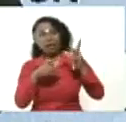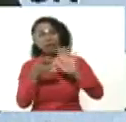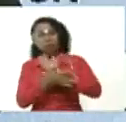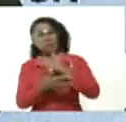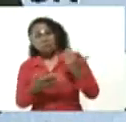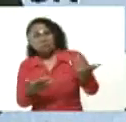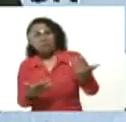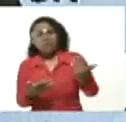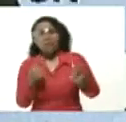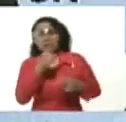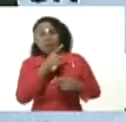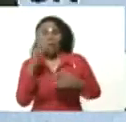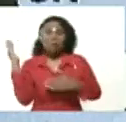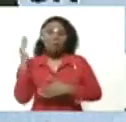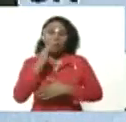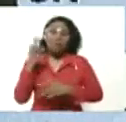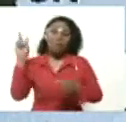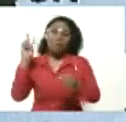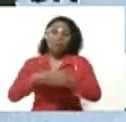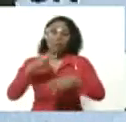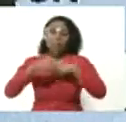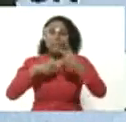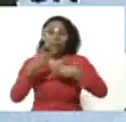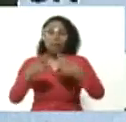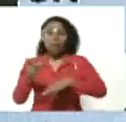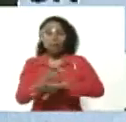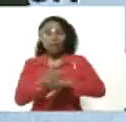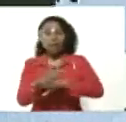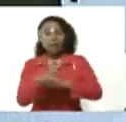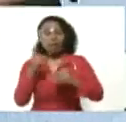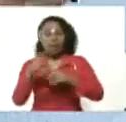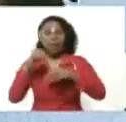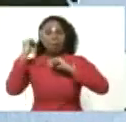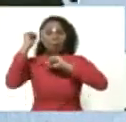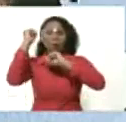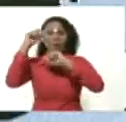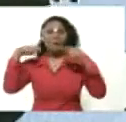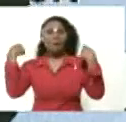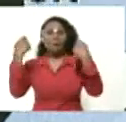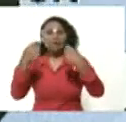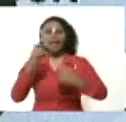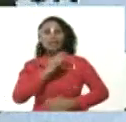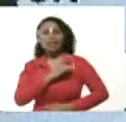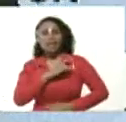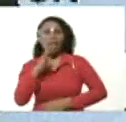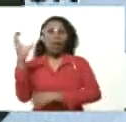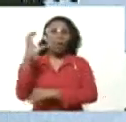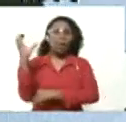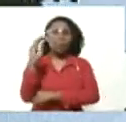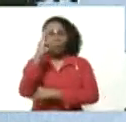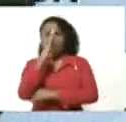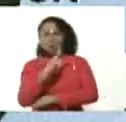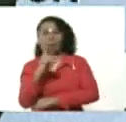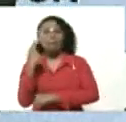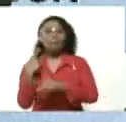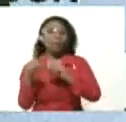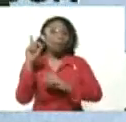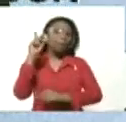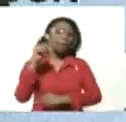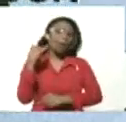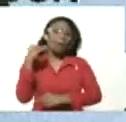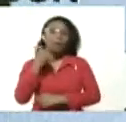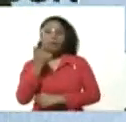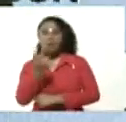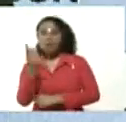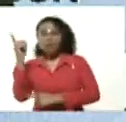mundo, con un regreso de la violencia política gubernamental ante las protestas populares en Chile, en Colombia, en Brasil, pero también, como decía, con